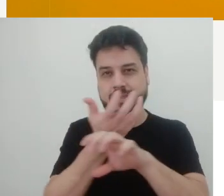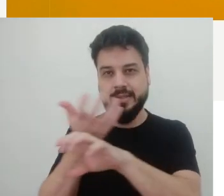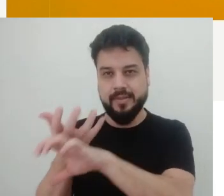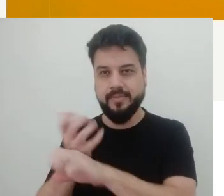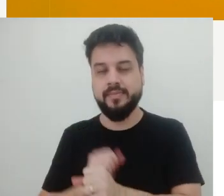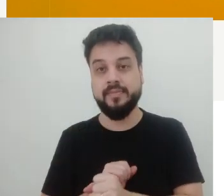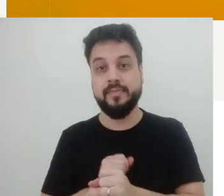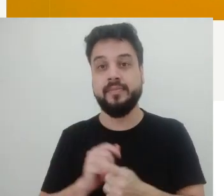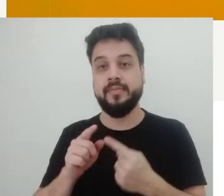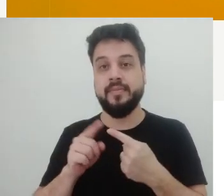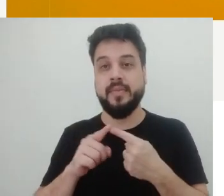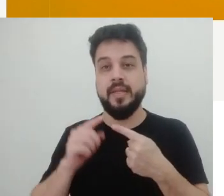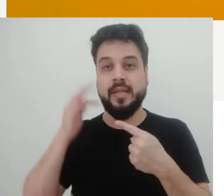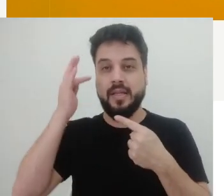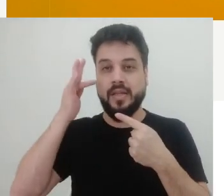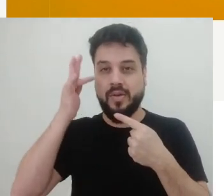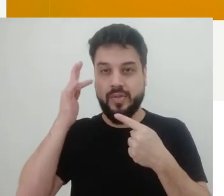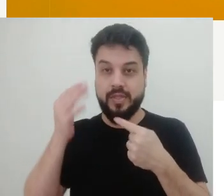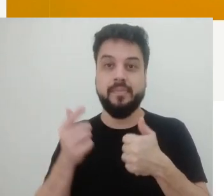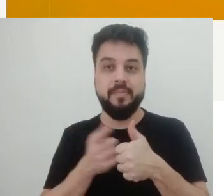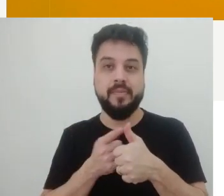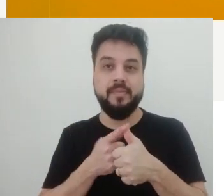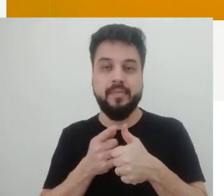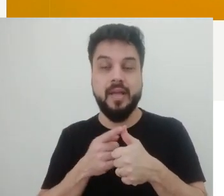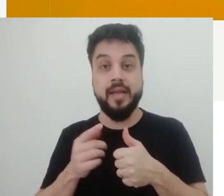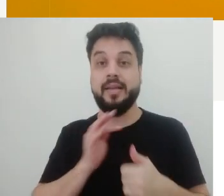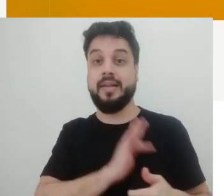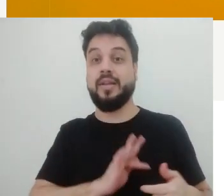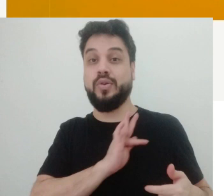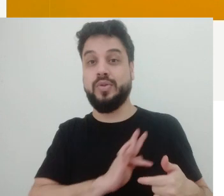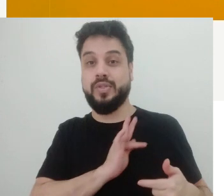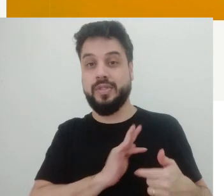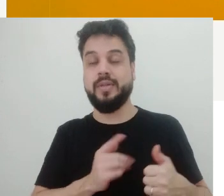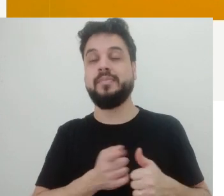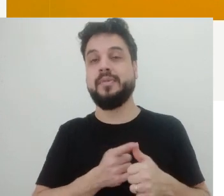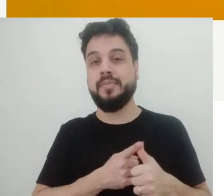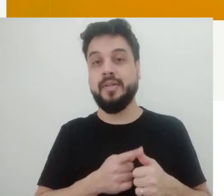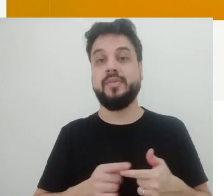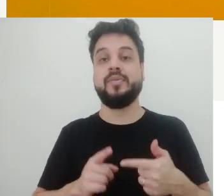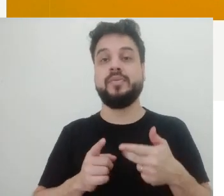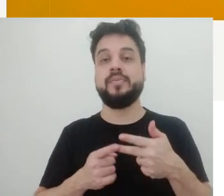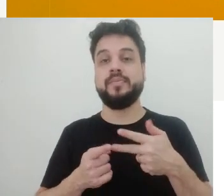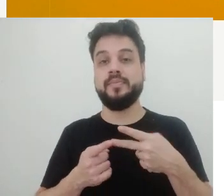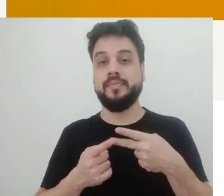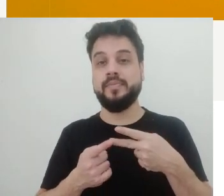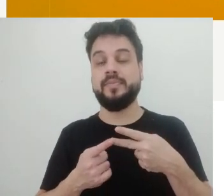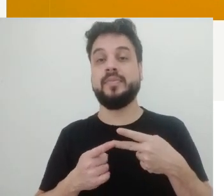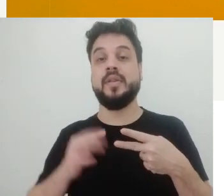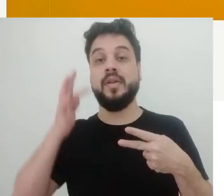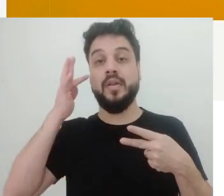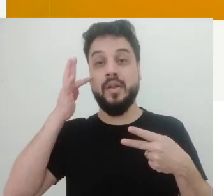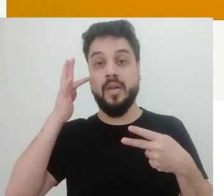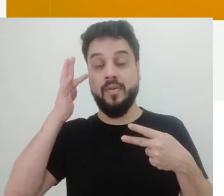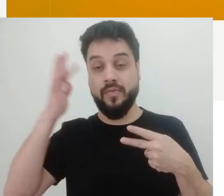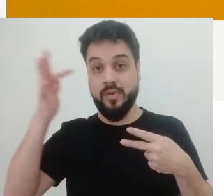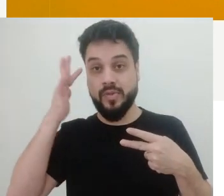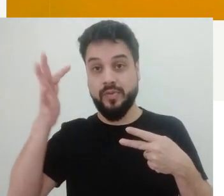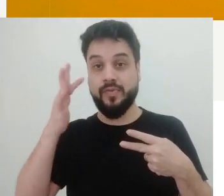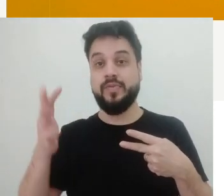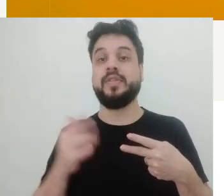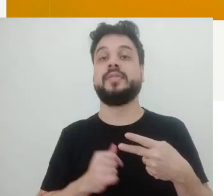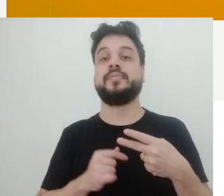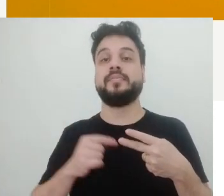lugar. A mi juicio, mirado desde ahora, lo que más me dejó a mí la teología es